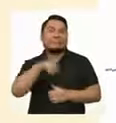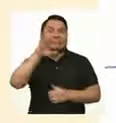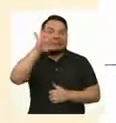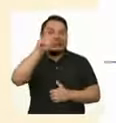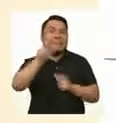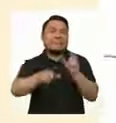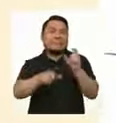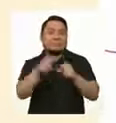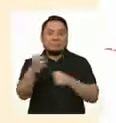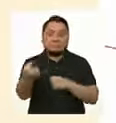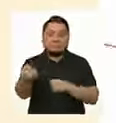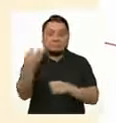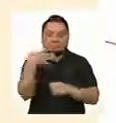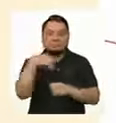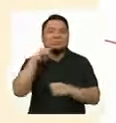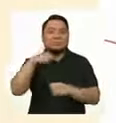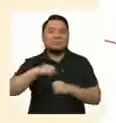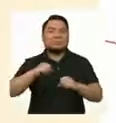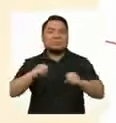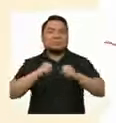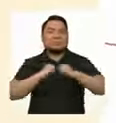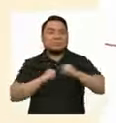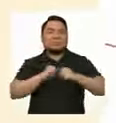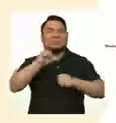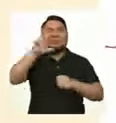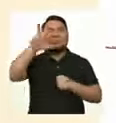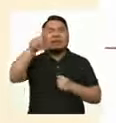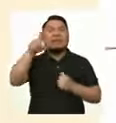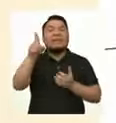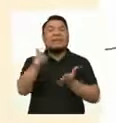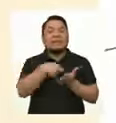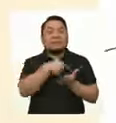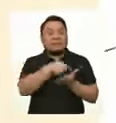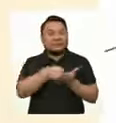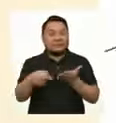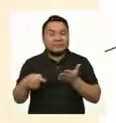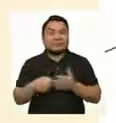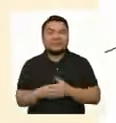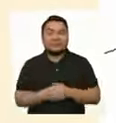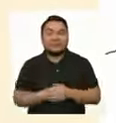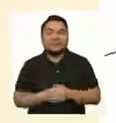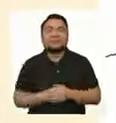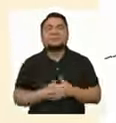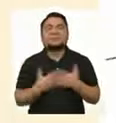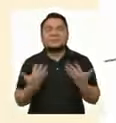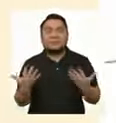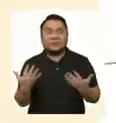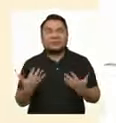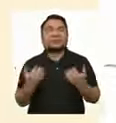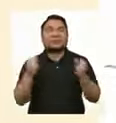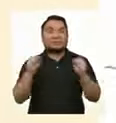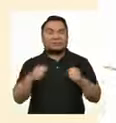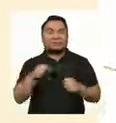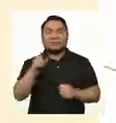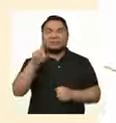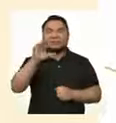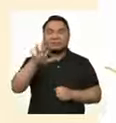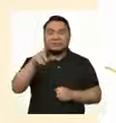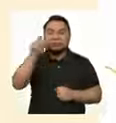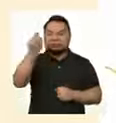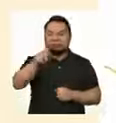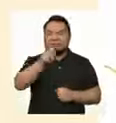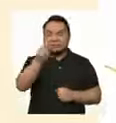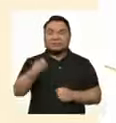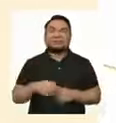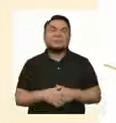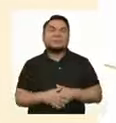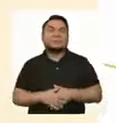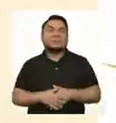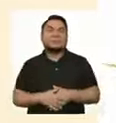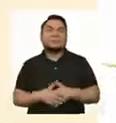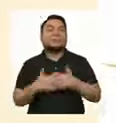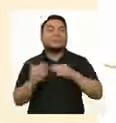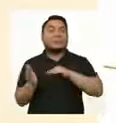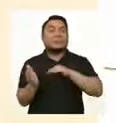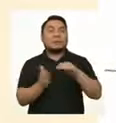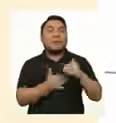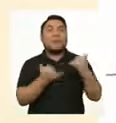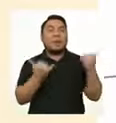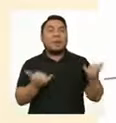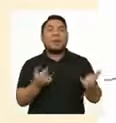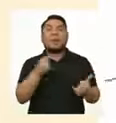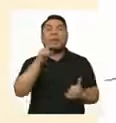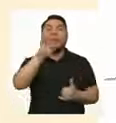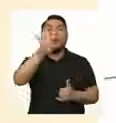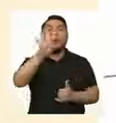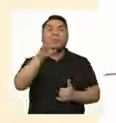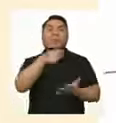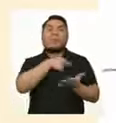5 personas lo hacen 3 veces a la semana. Así que ponemos 5 rayitas. Veamos los que